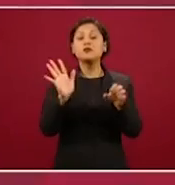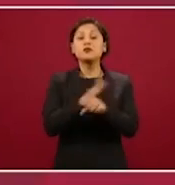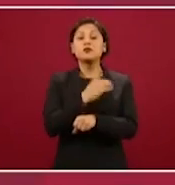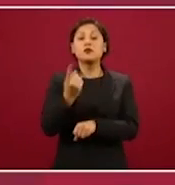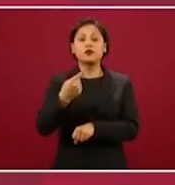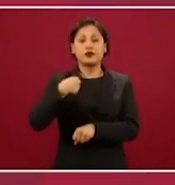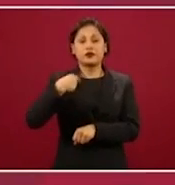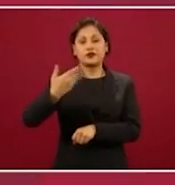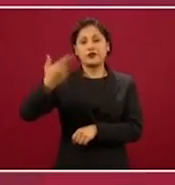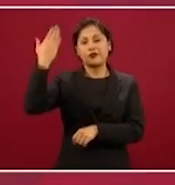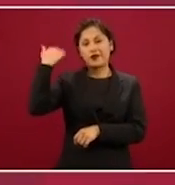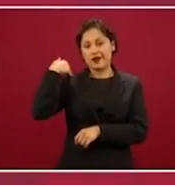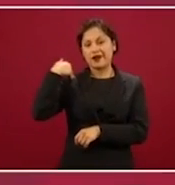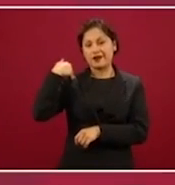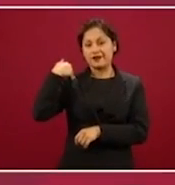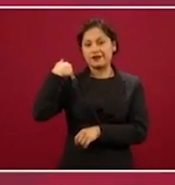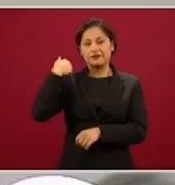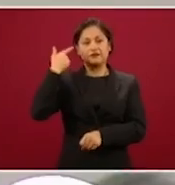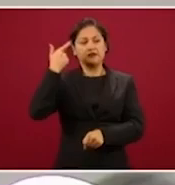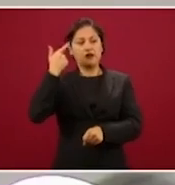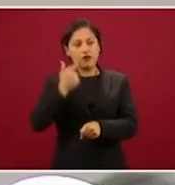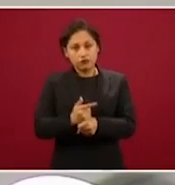estaban en algunos casos